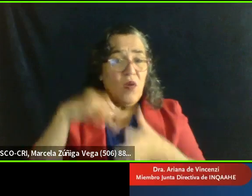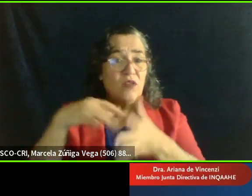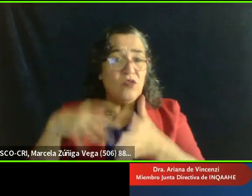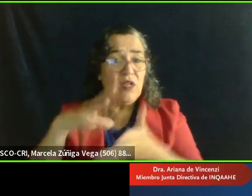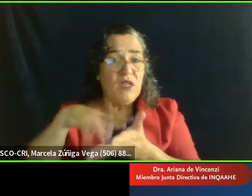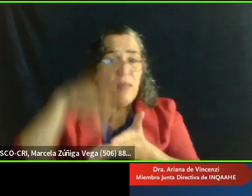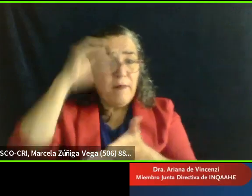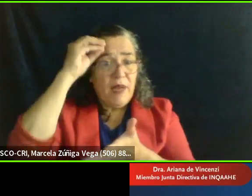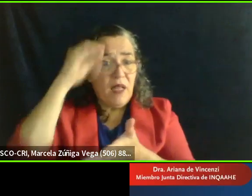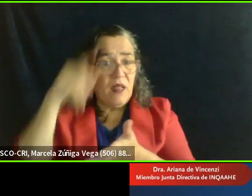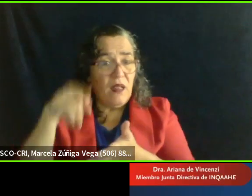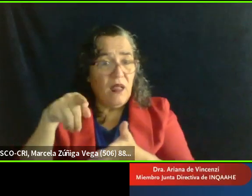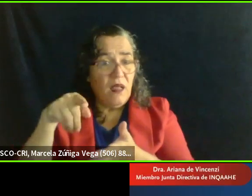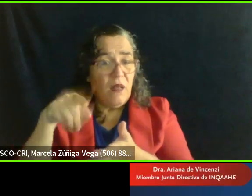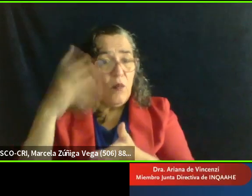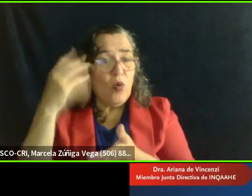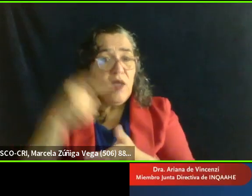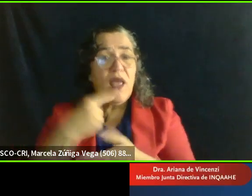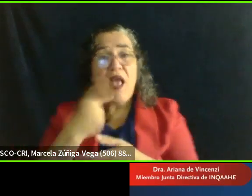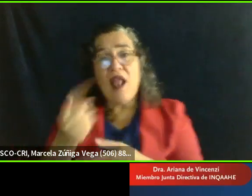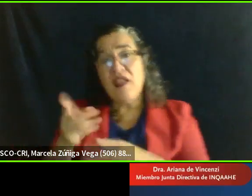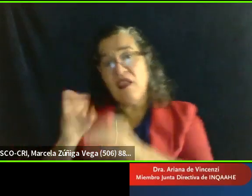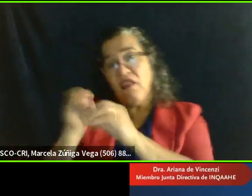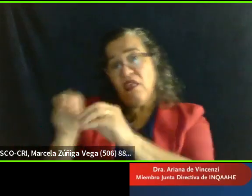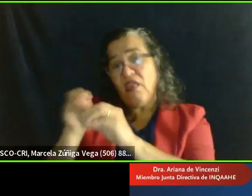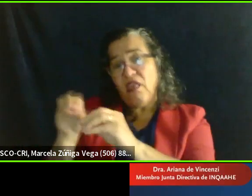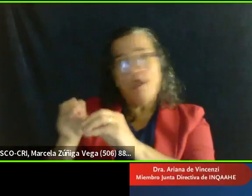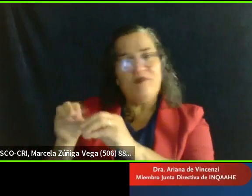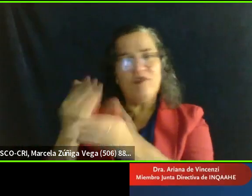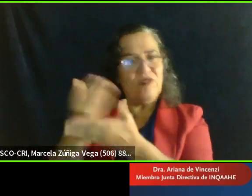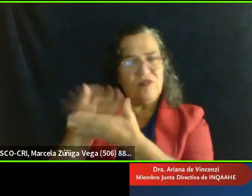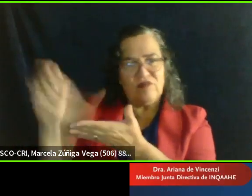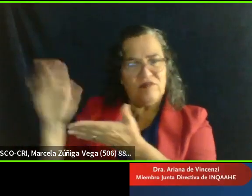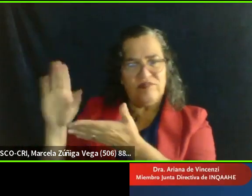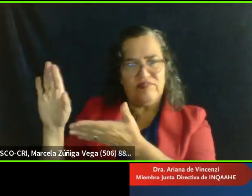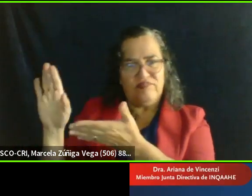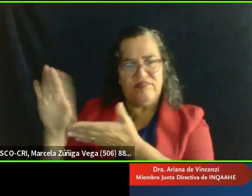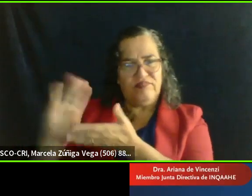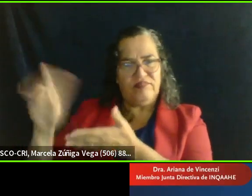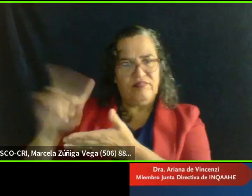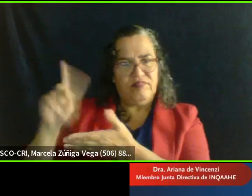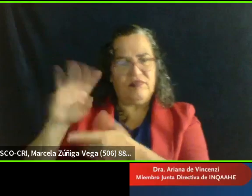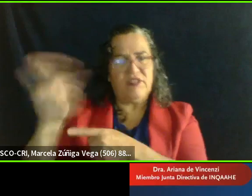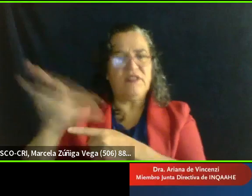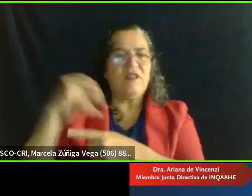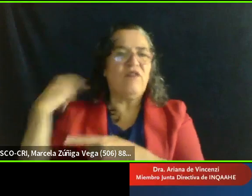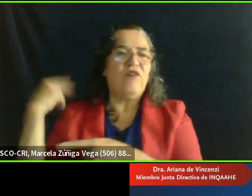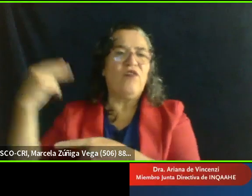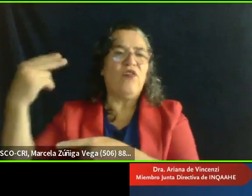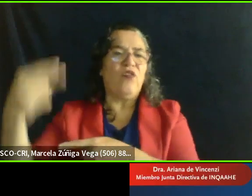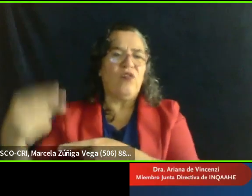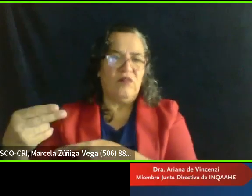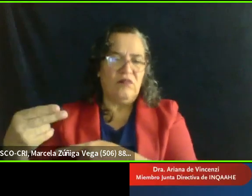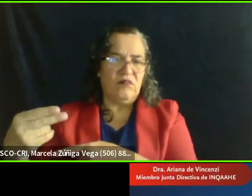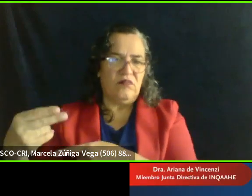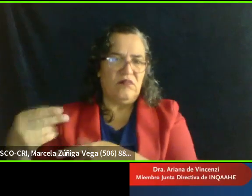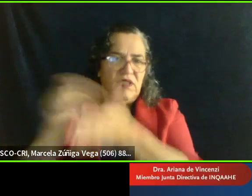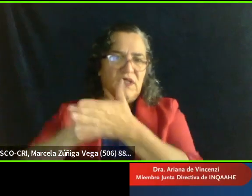aprende porque alguien enseña, esa forma histórica que teníamos de